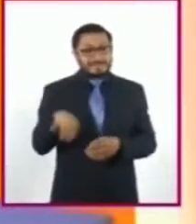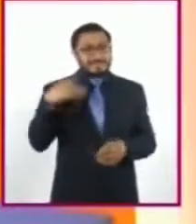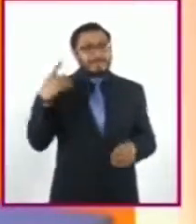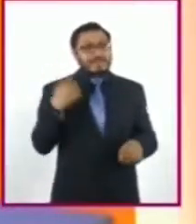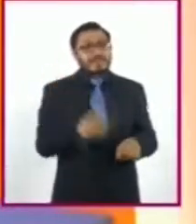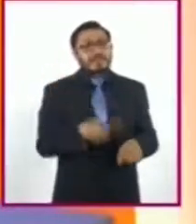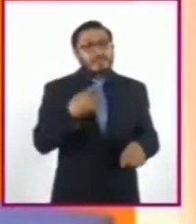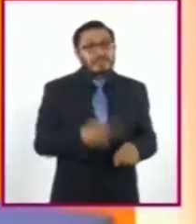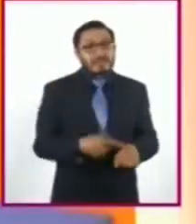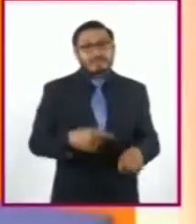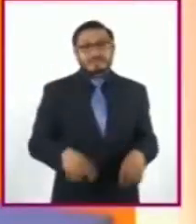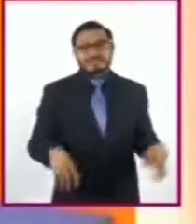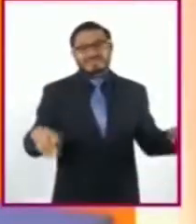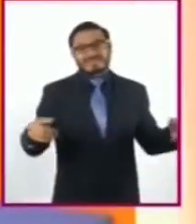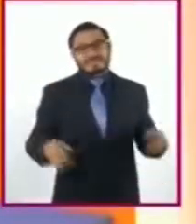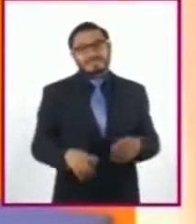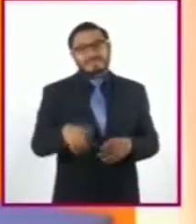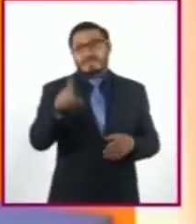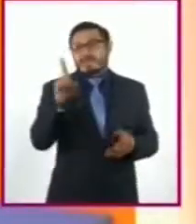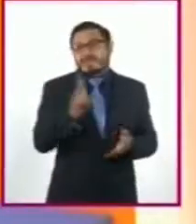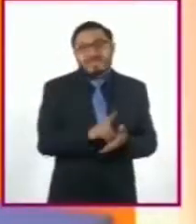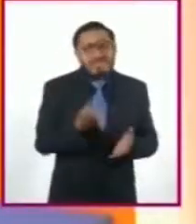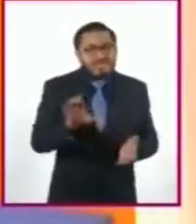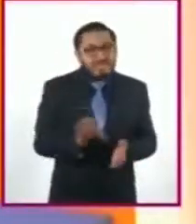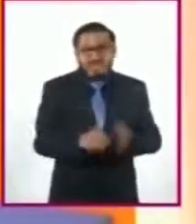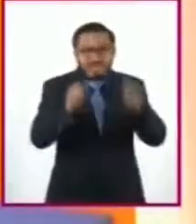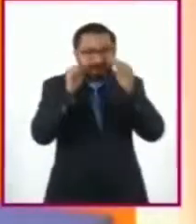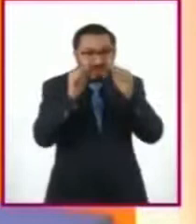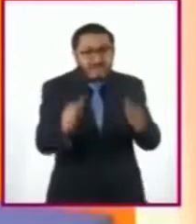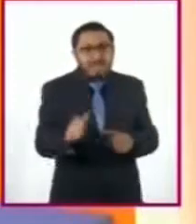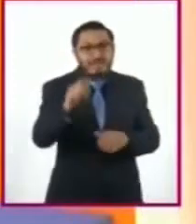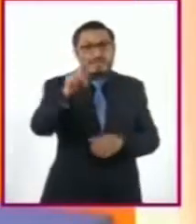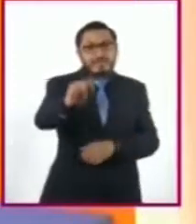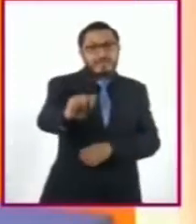con trastorno de déficit de atención e hiperactividad.